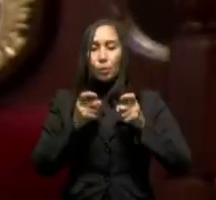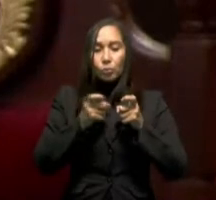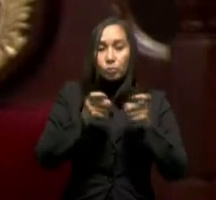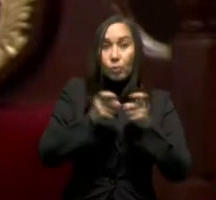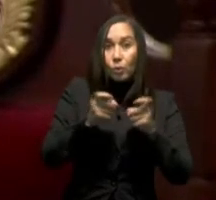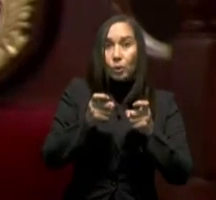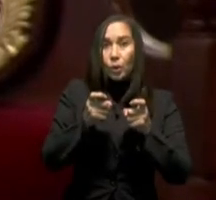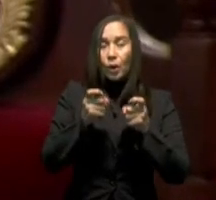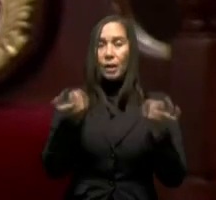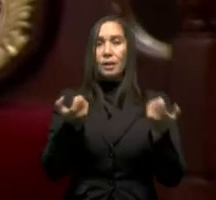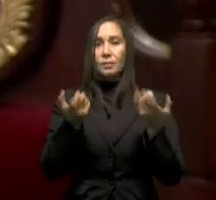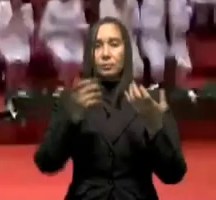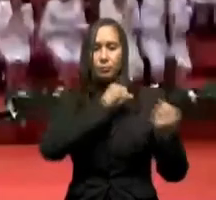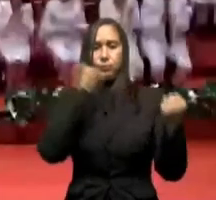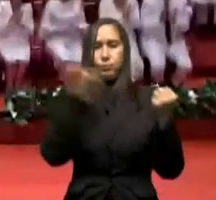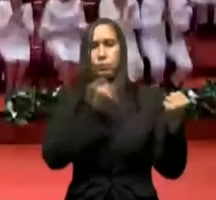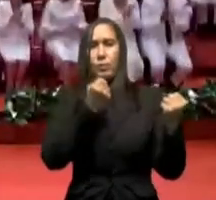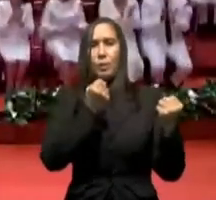poder.